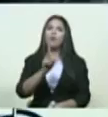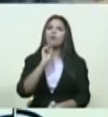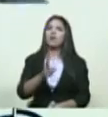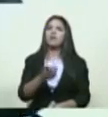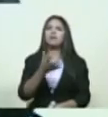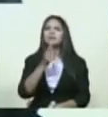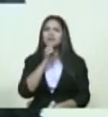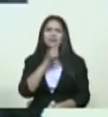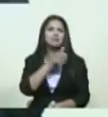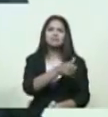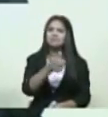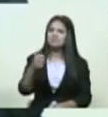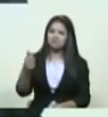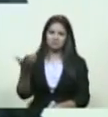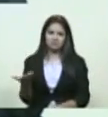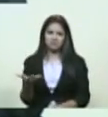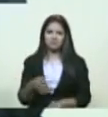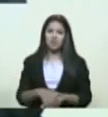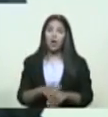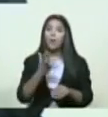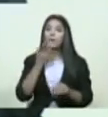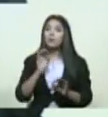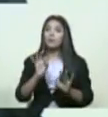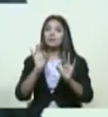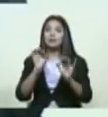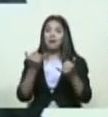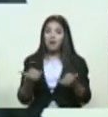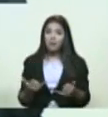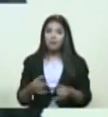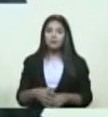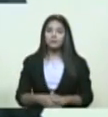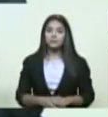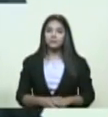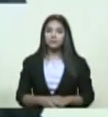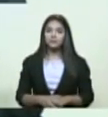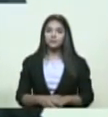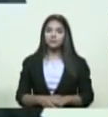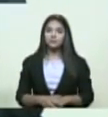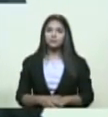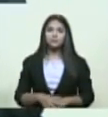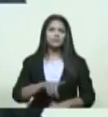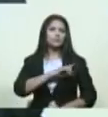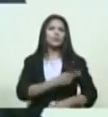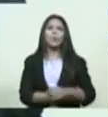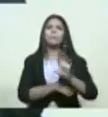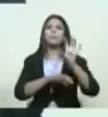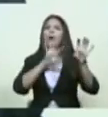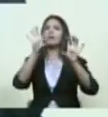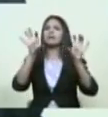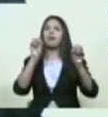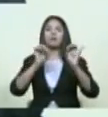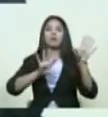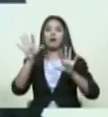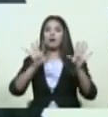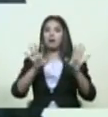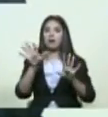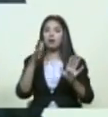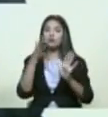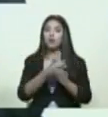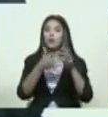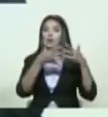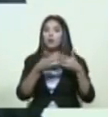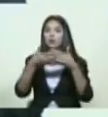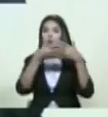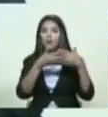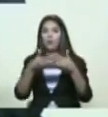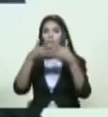a, en este caso, una potencia extranjera como lo es los Estados Unidos de